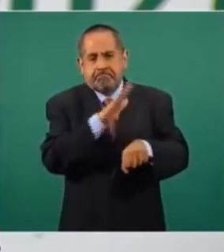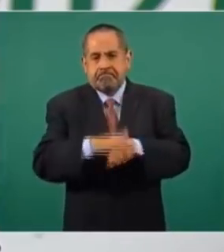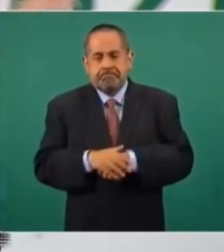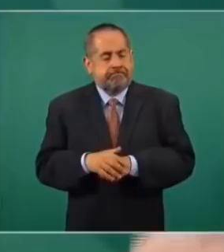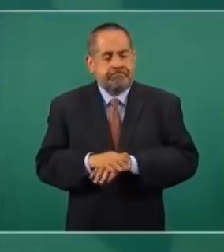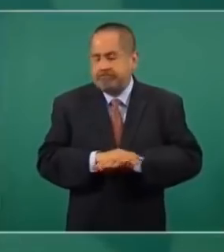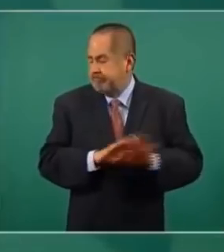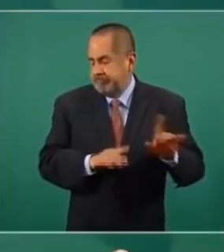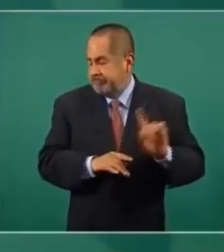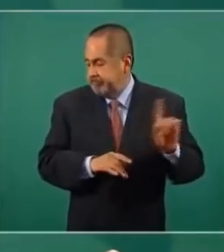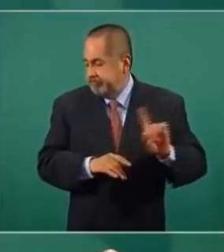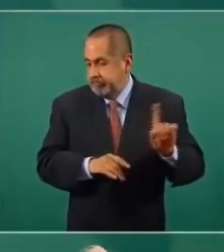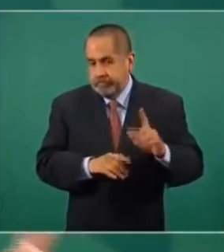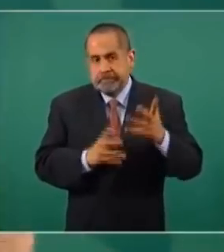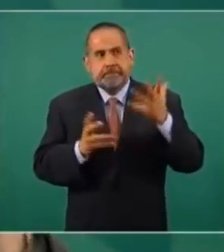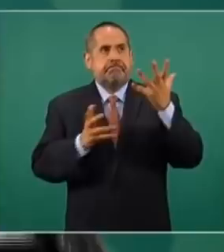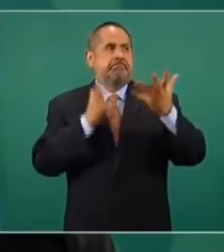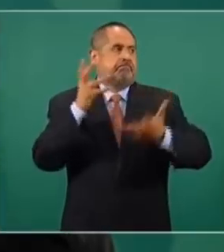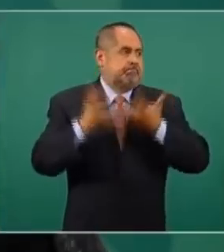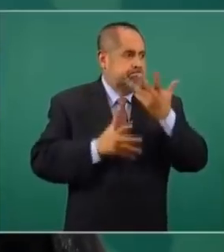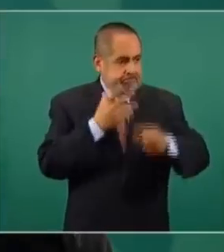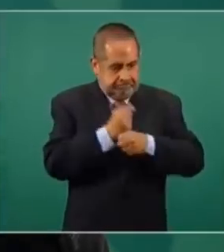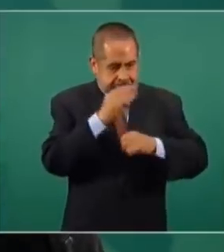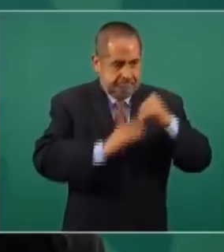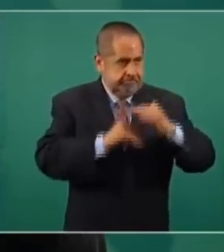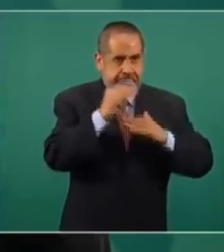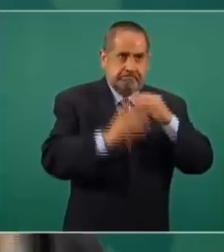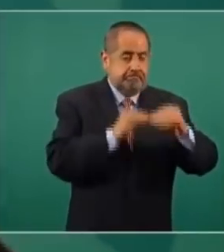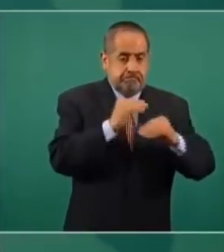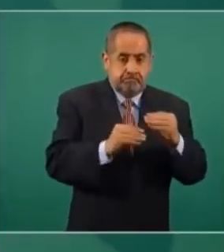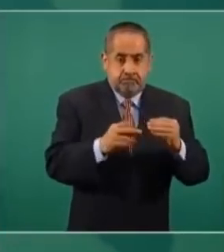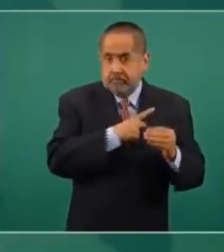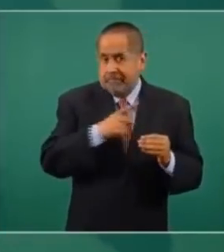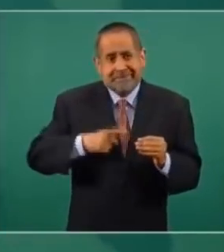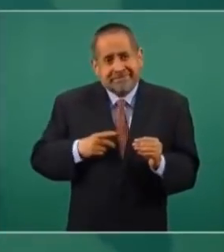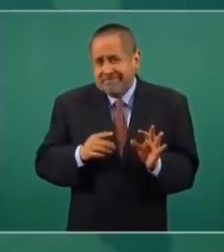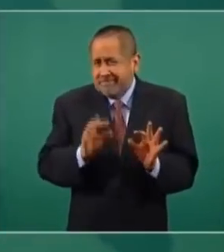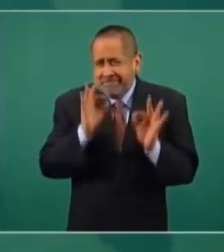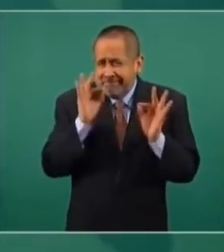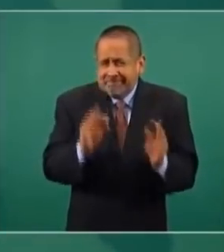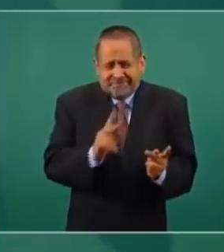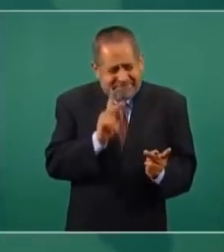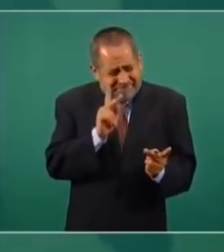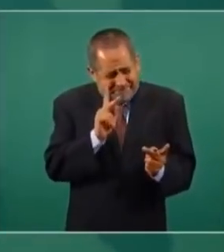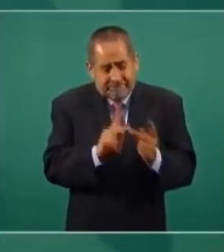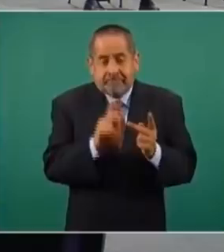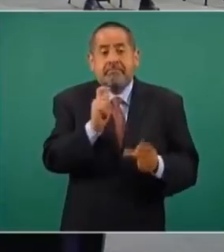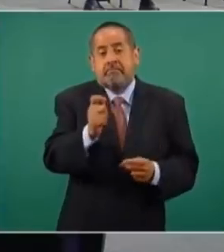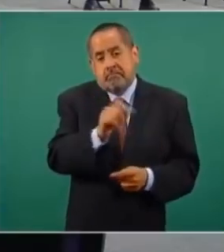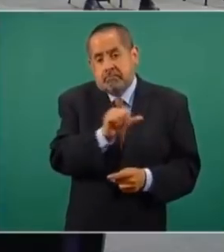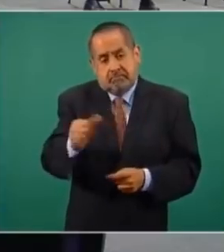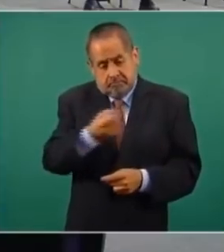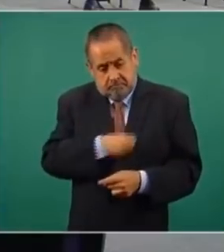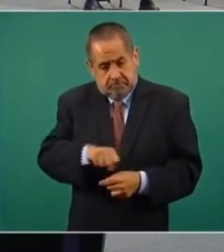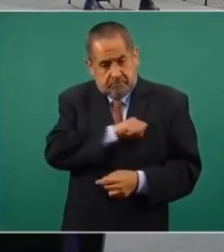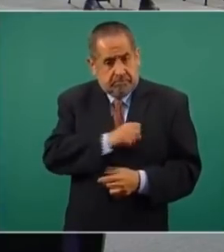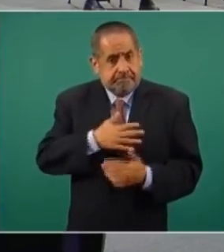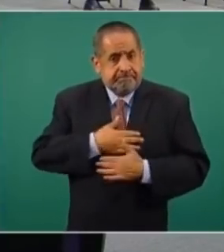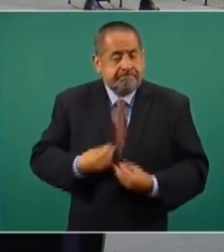planta. Y hacen bien, porque tiene que ser perfecto el proceso, porque estás hablando de la salud, de la